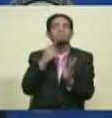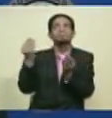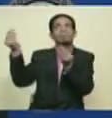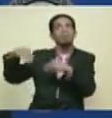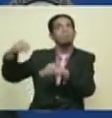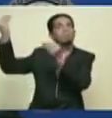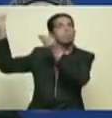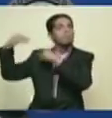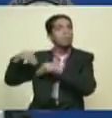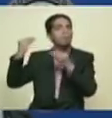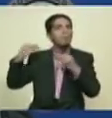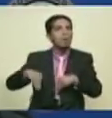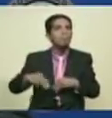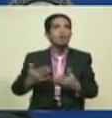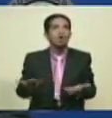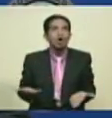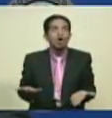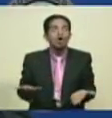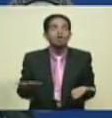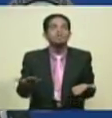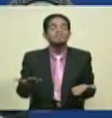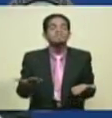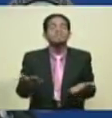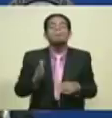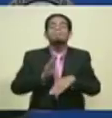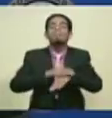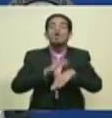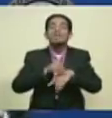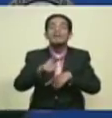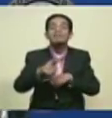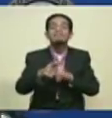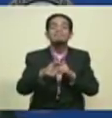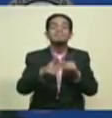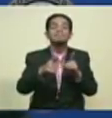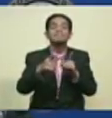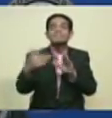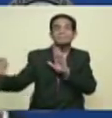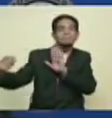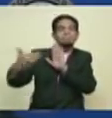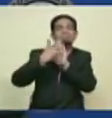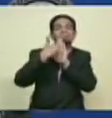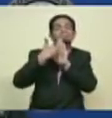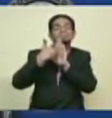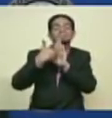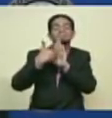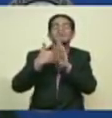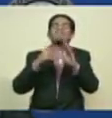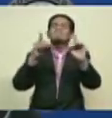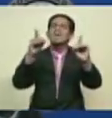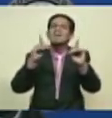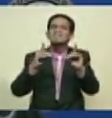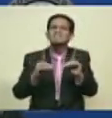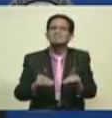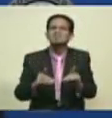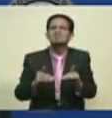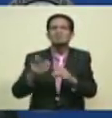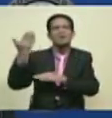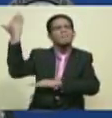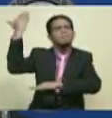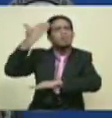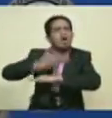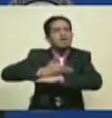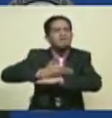también, porque las... Estas supuestas sanciones, que no son sino medidas unilaterales, coercitivas,